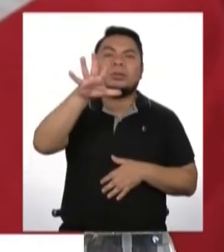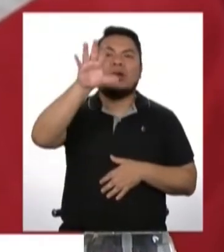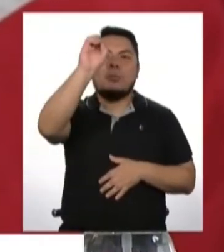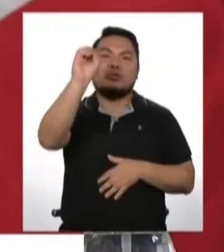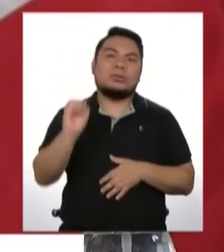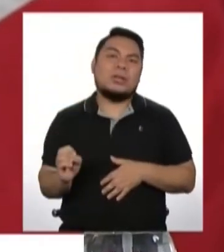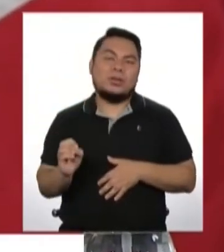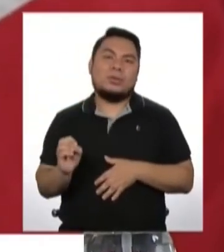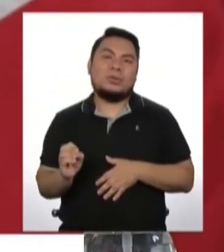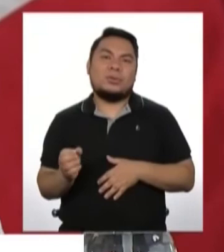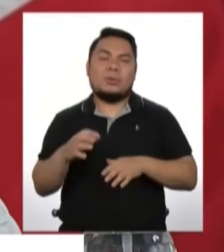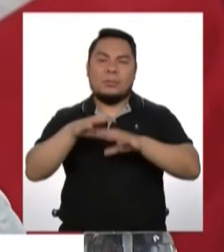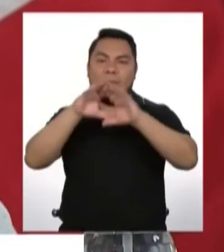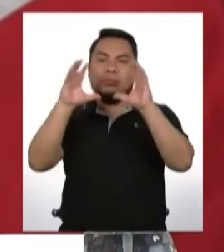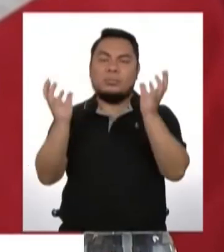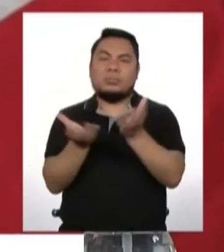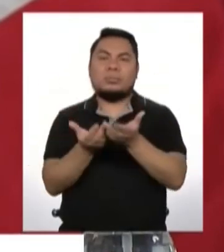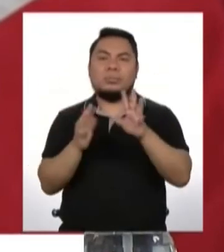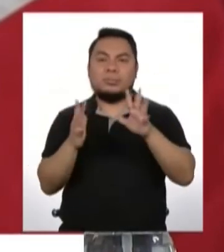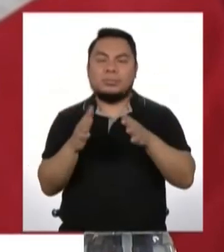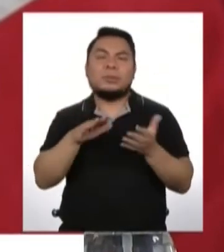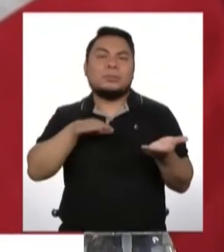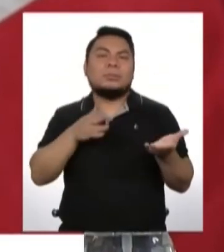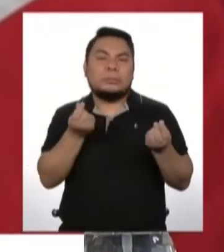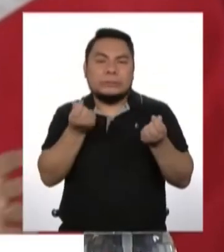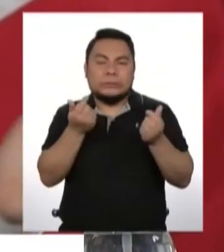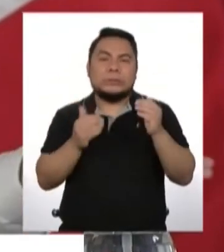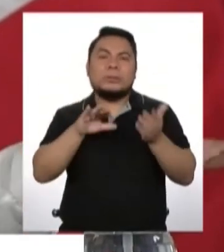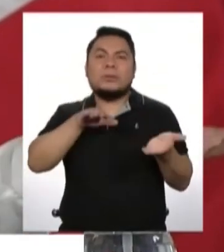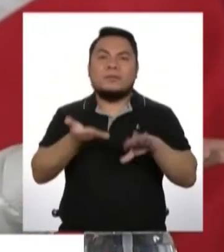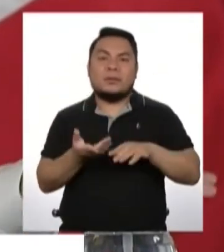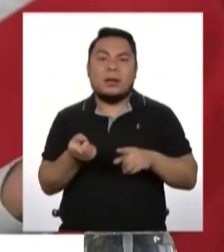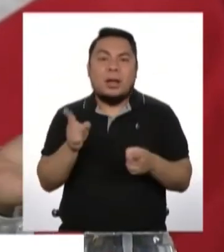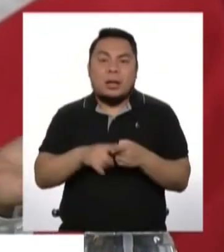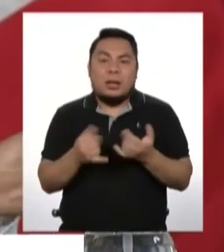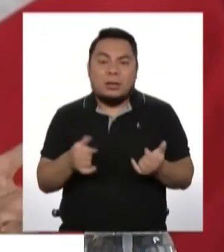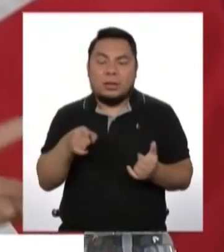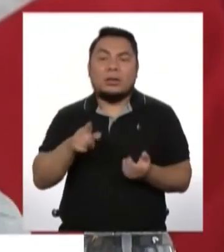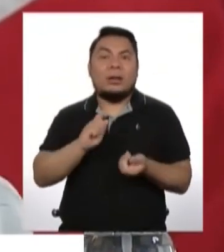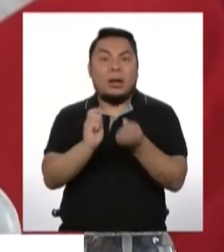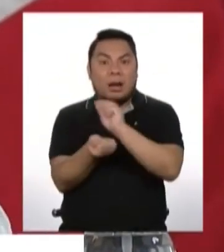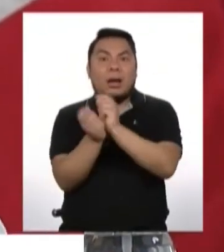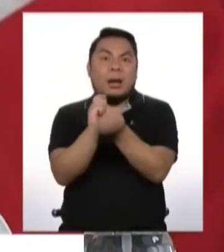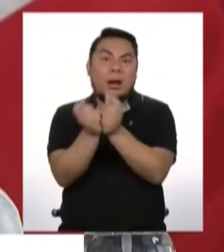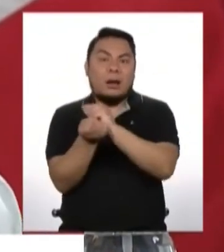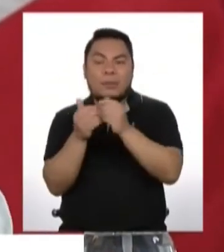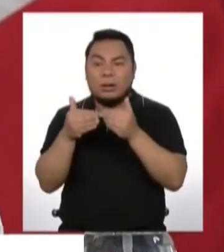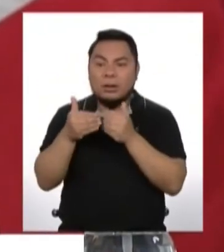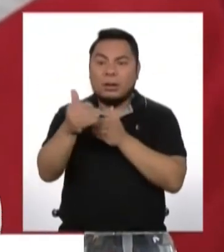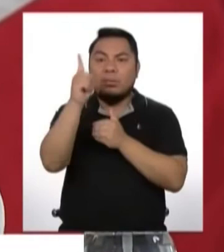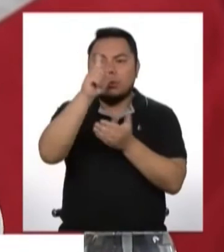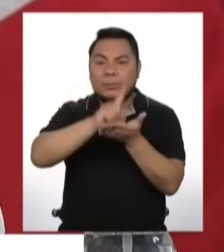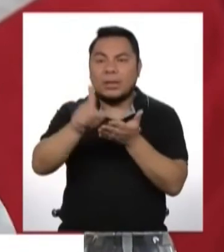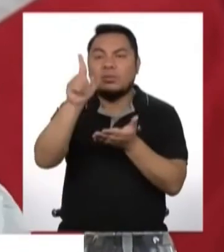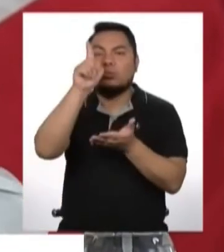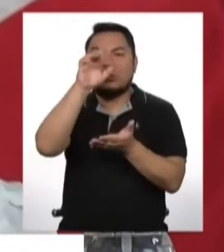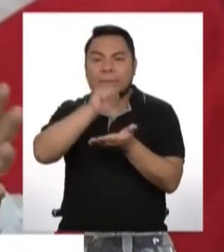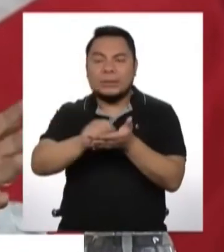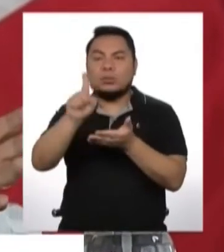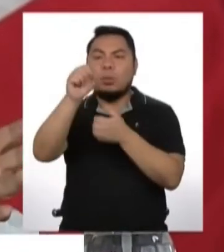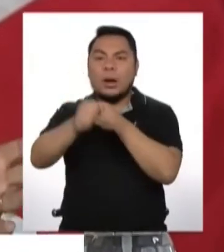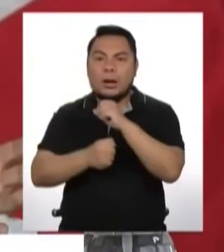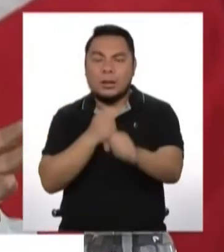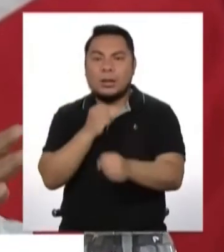5.5%. Más o menos la letalidad que a la fecha, porque esto es dinámico, seguramente dentro de una semana, dentro de un mes, de acá a un año se va a